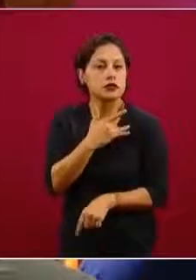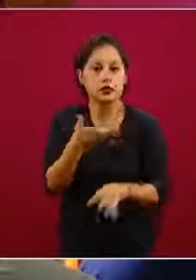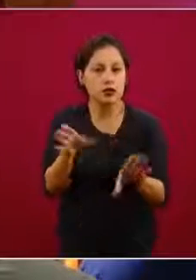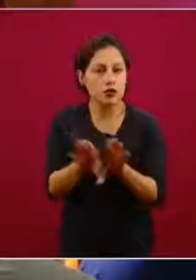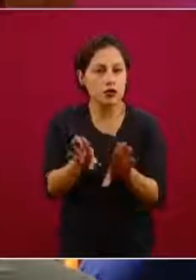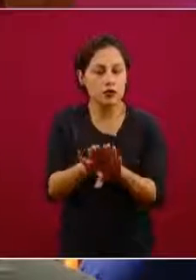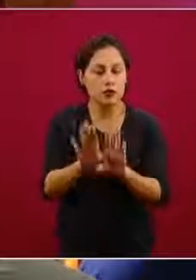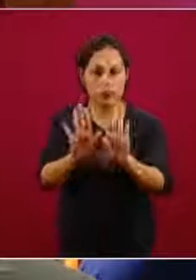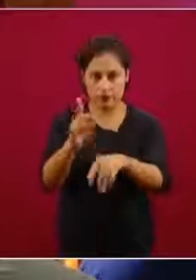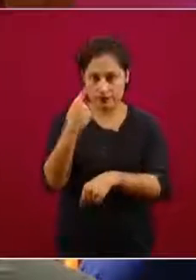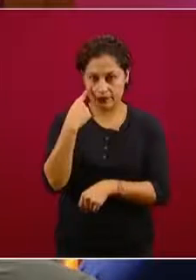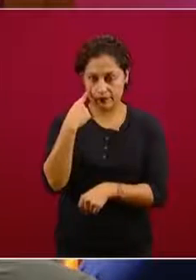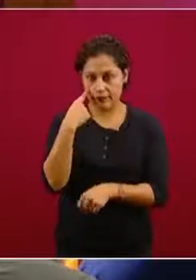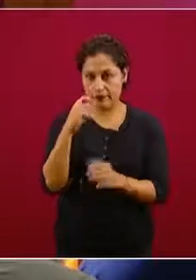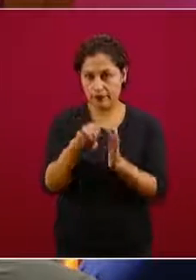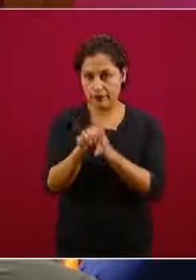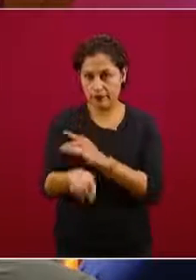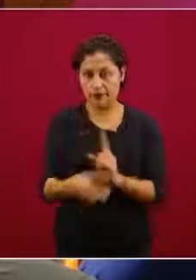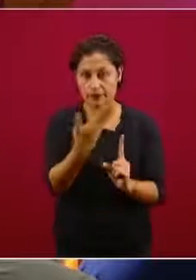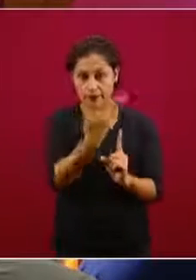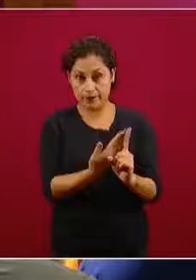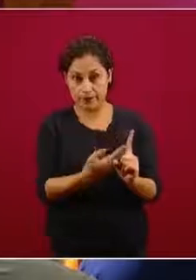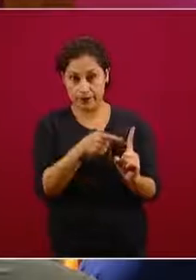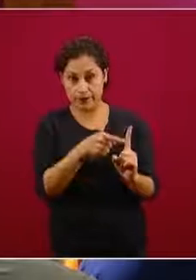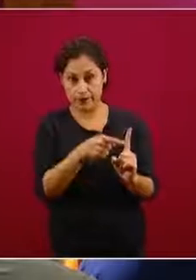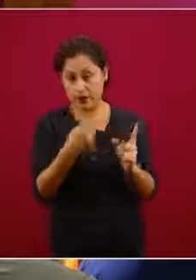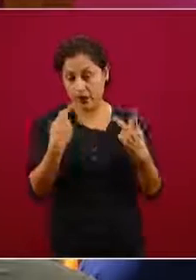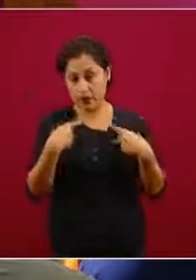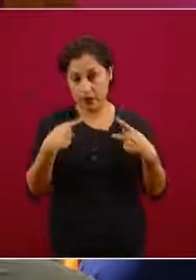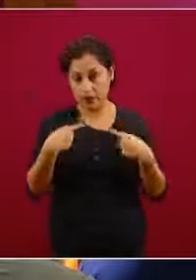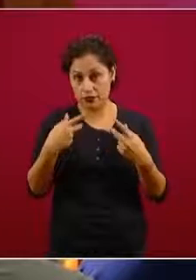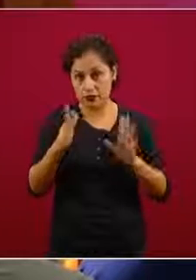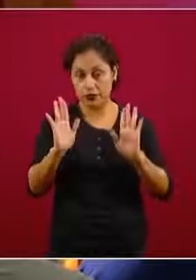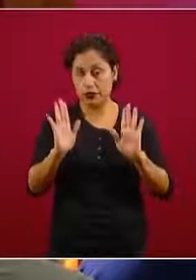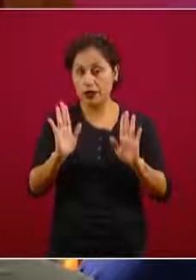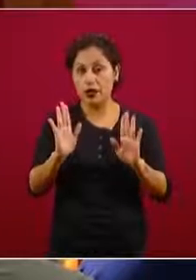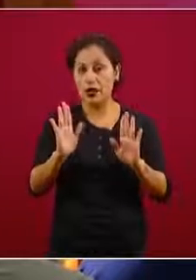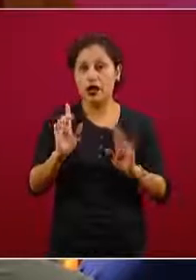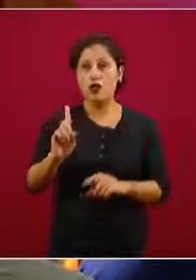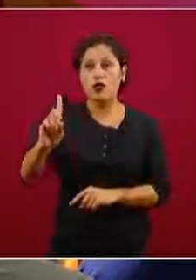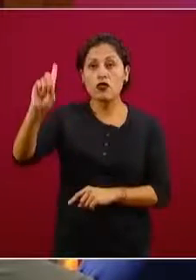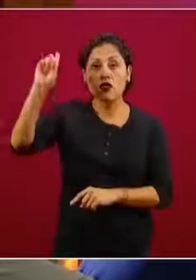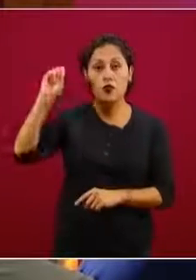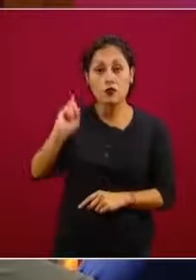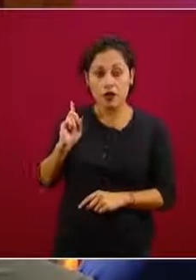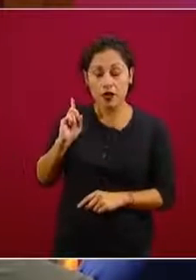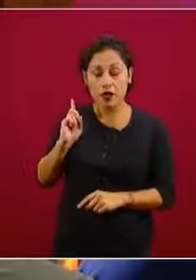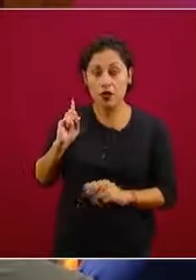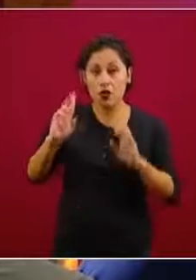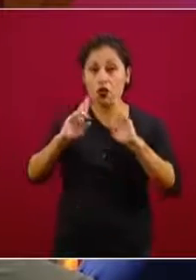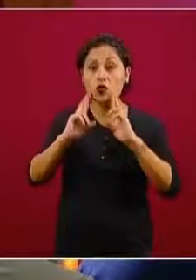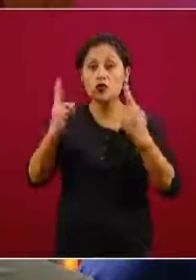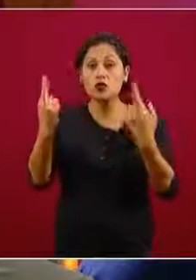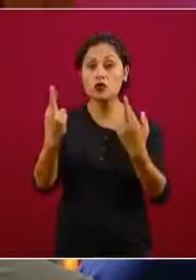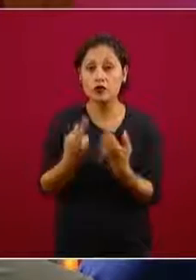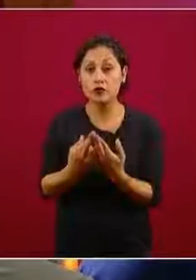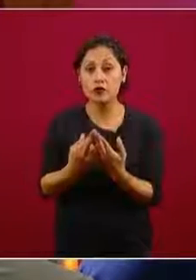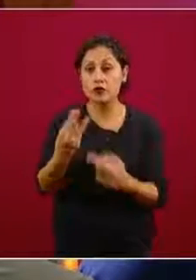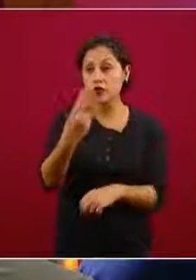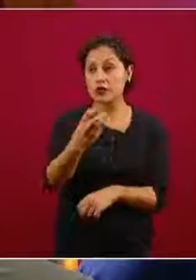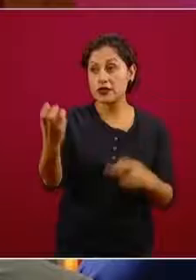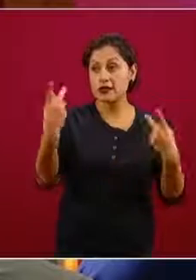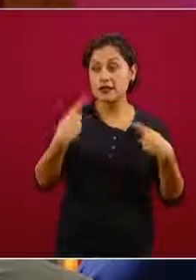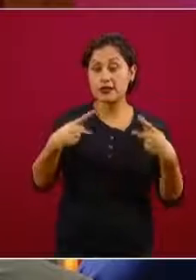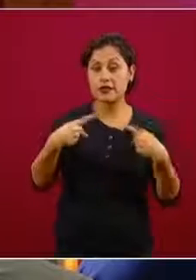esta misma persona se reunió, voy a poner un número hipotético, el domingo, con 300 personas